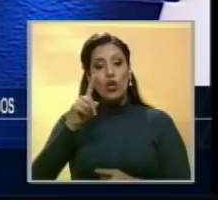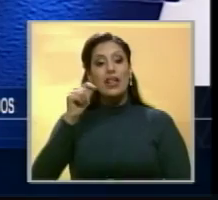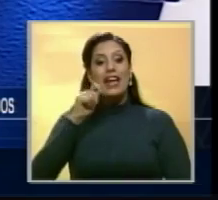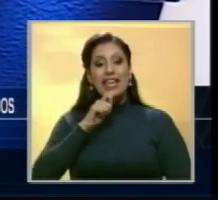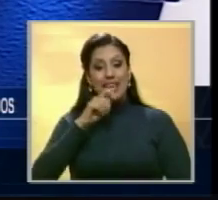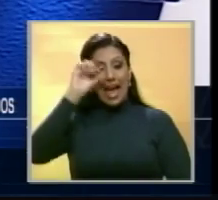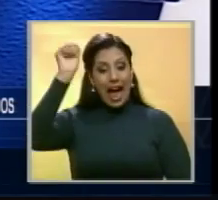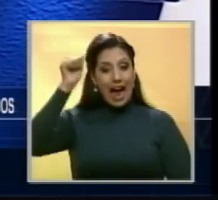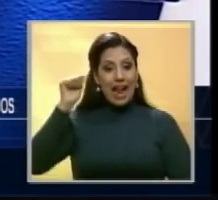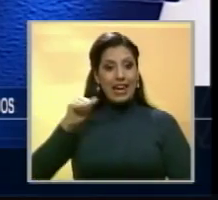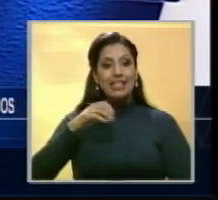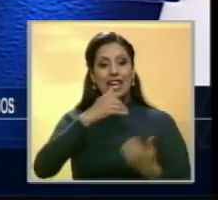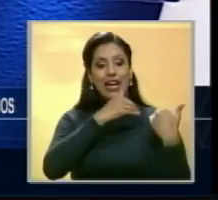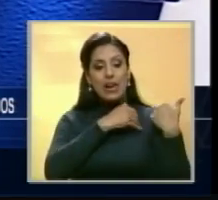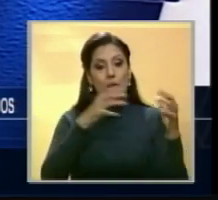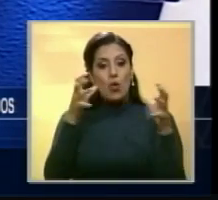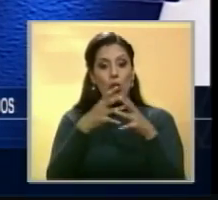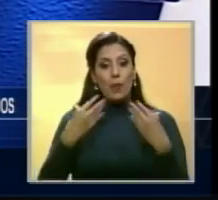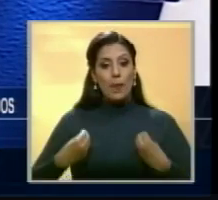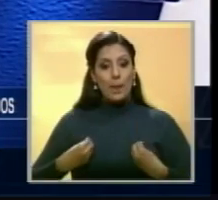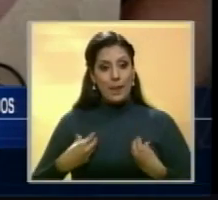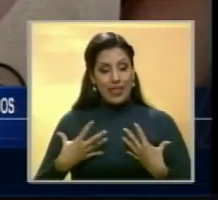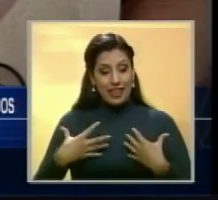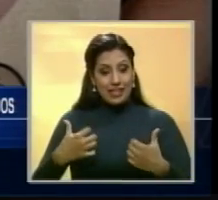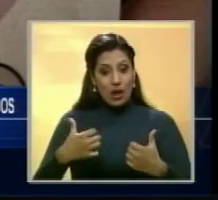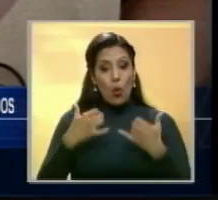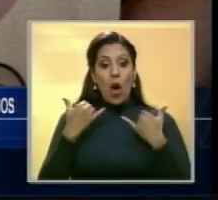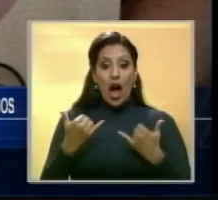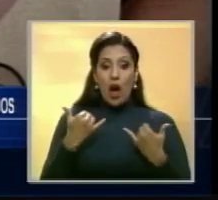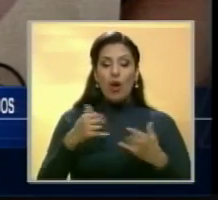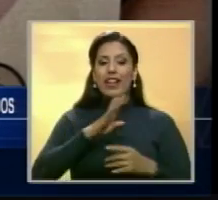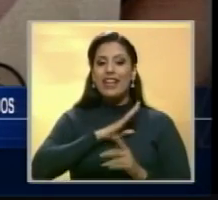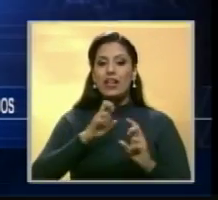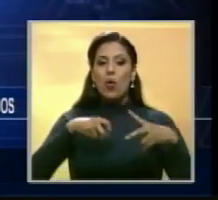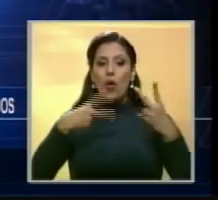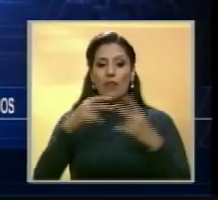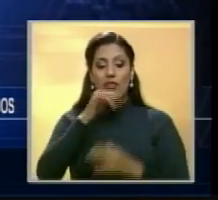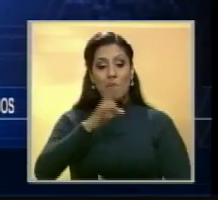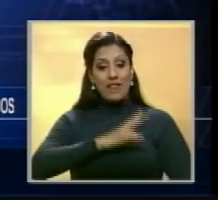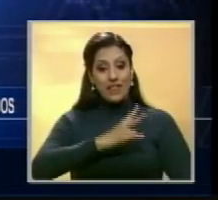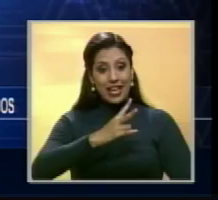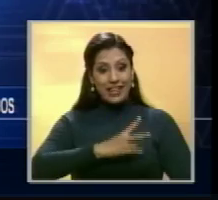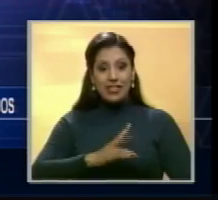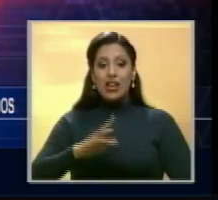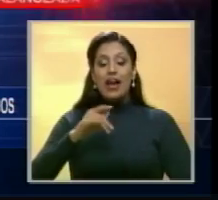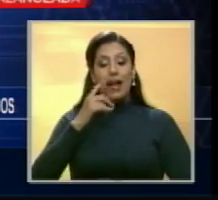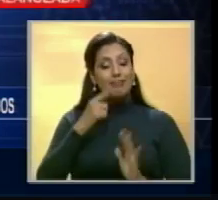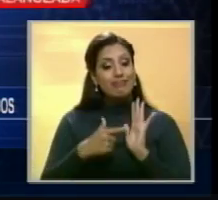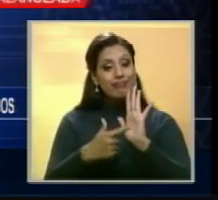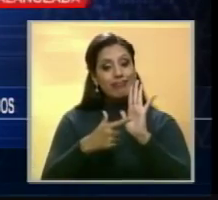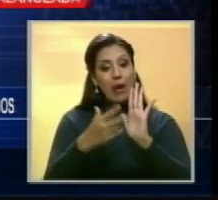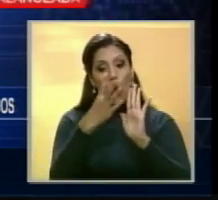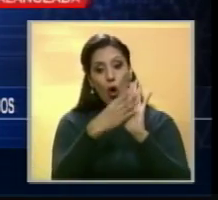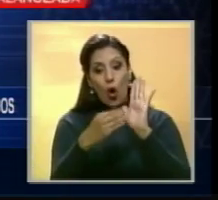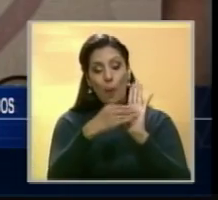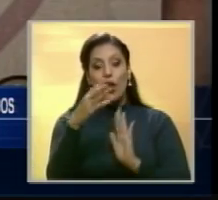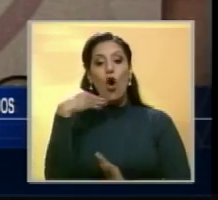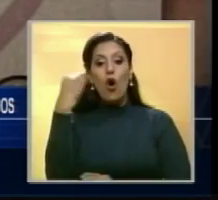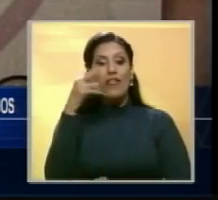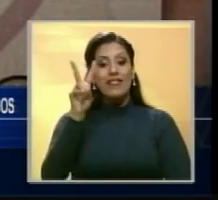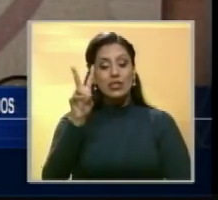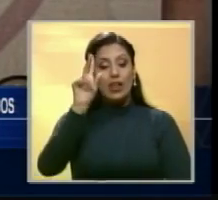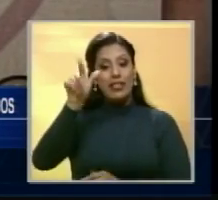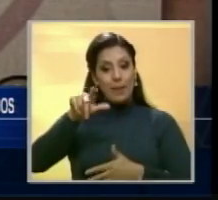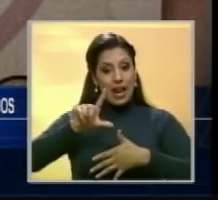Analicia Alba, conductora de la sección Vida y Salud, convirtiéndose Noticiero Venevisión en ejemplo para la juventud venezolana